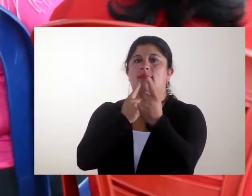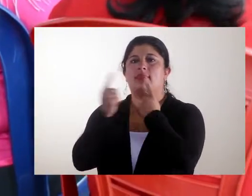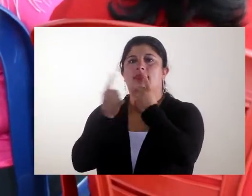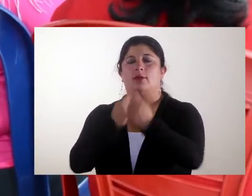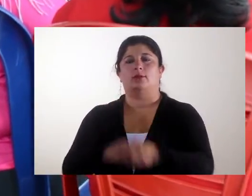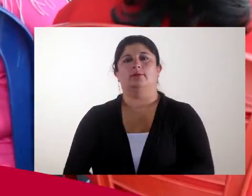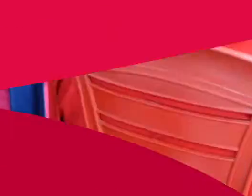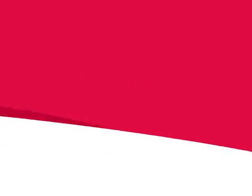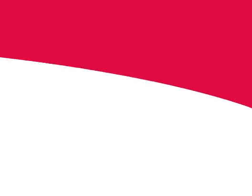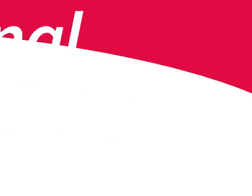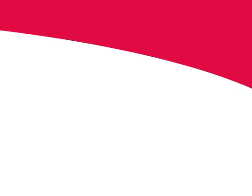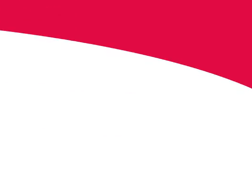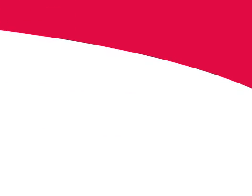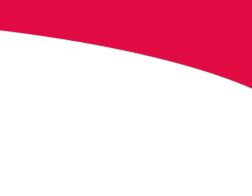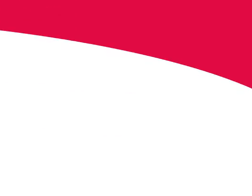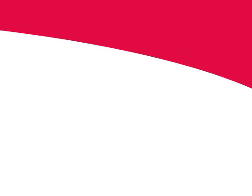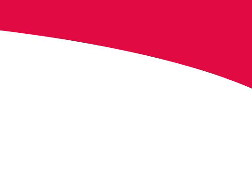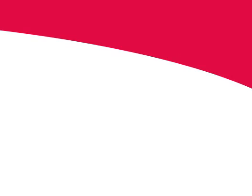y el gobierno nacional.